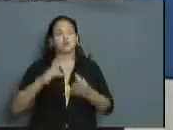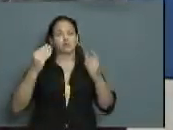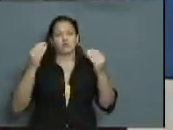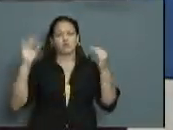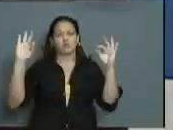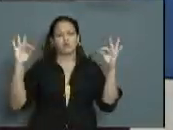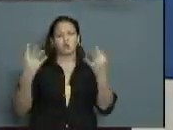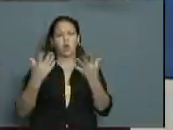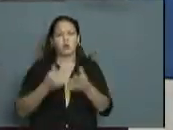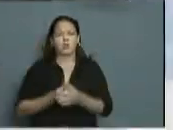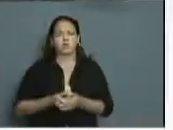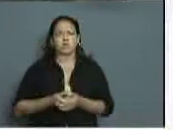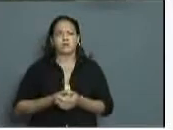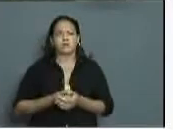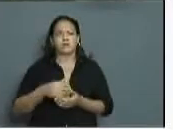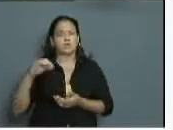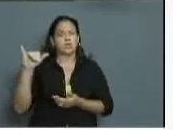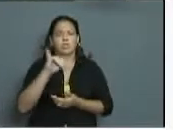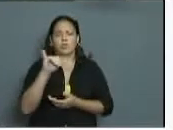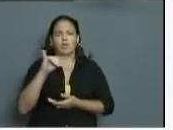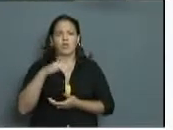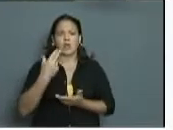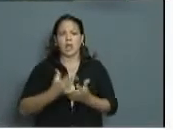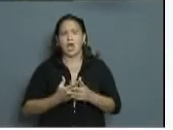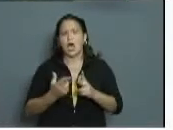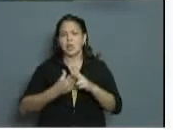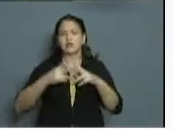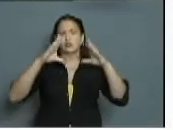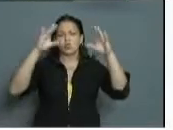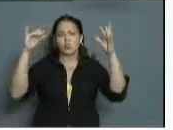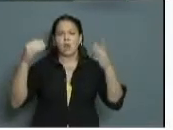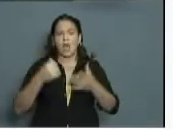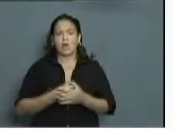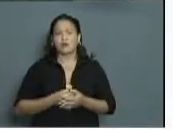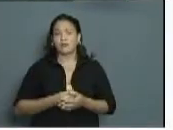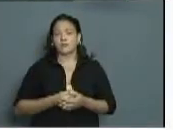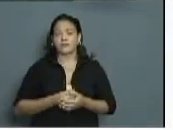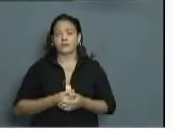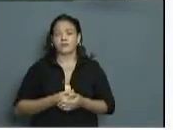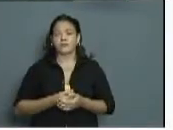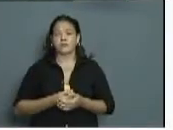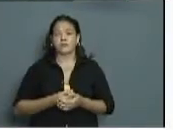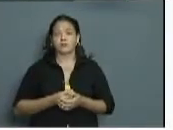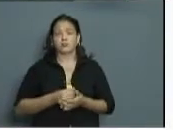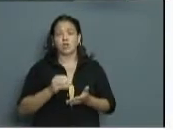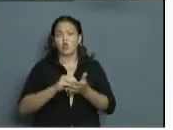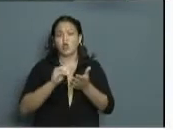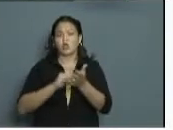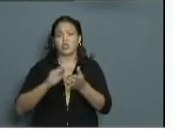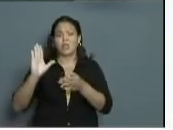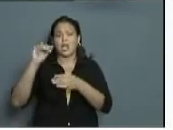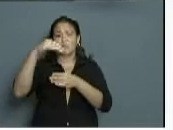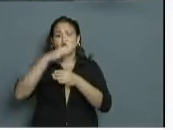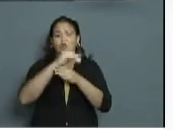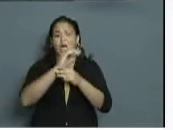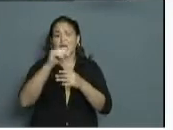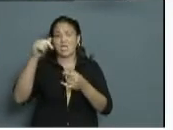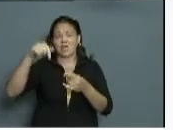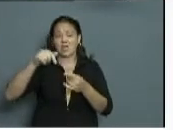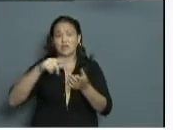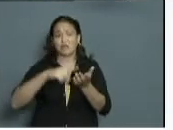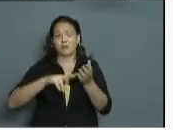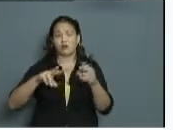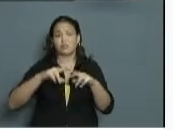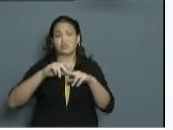sol, presencia de cielo parcialmente nublado y nublado en localidades montañosas de la provincia, donde el